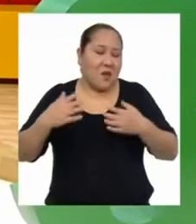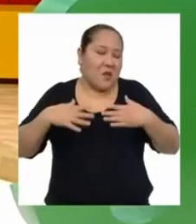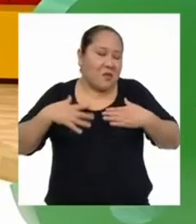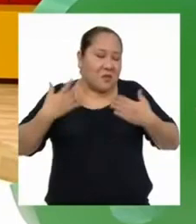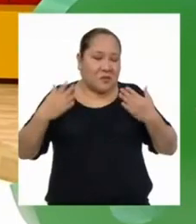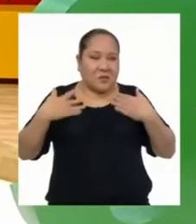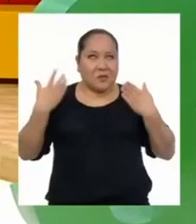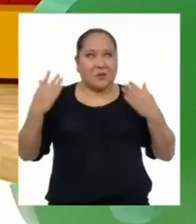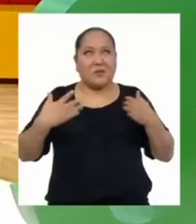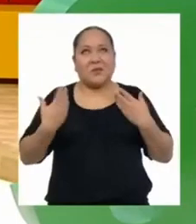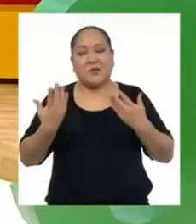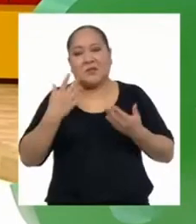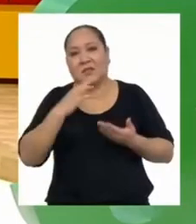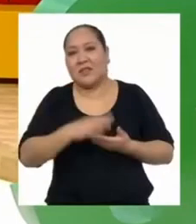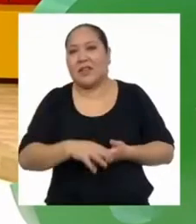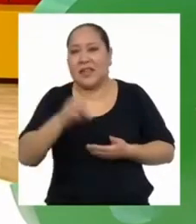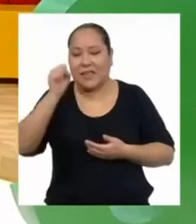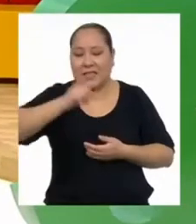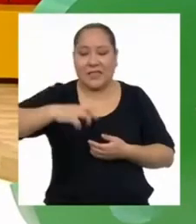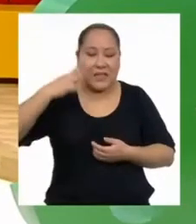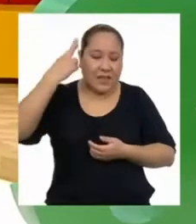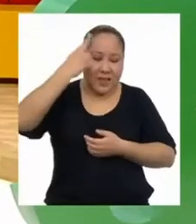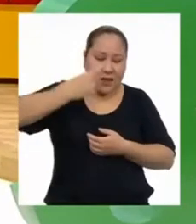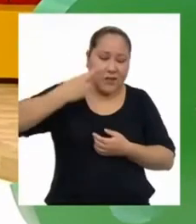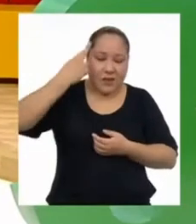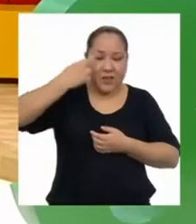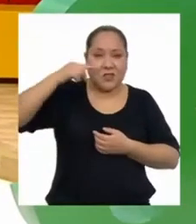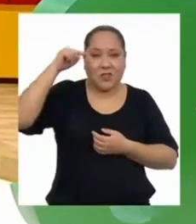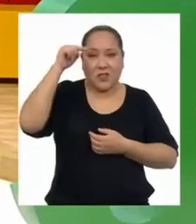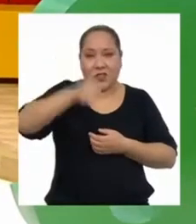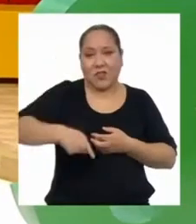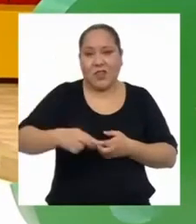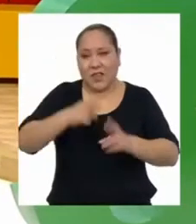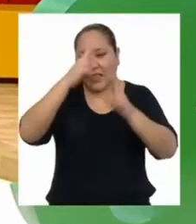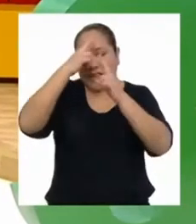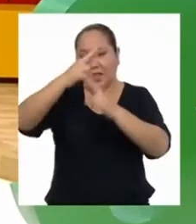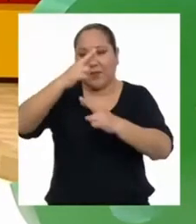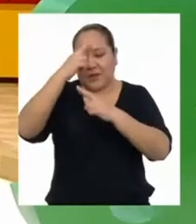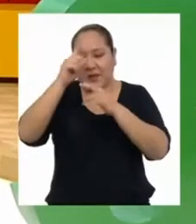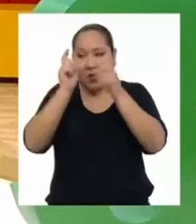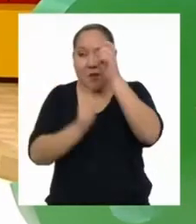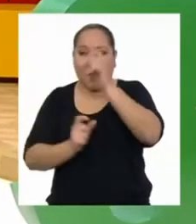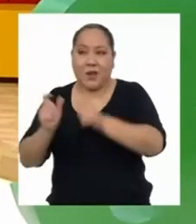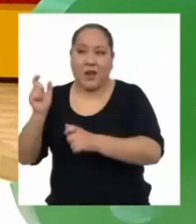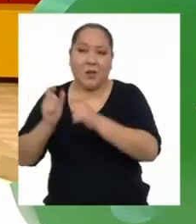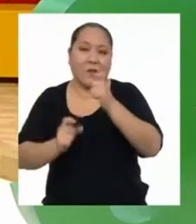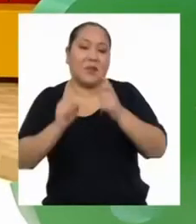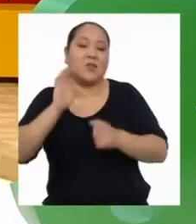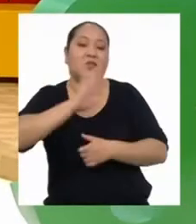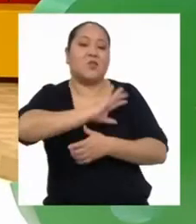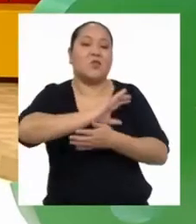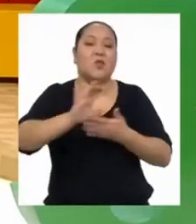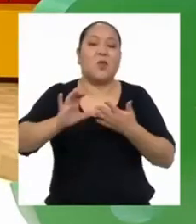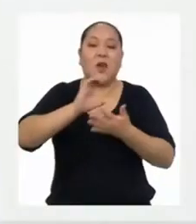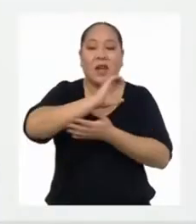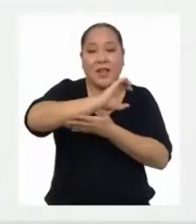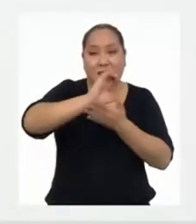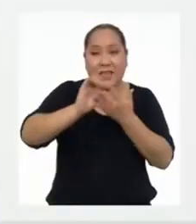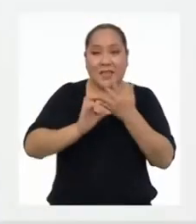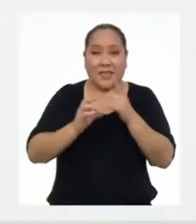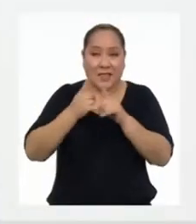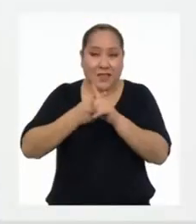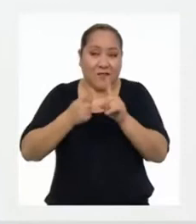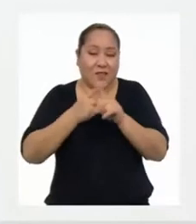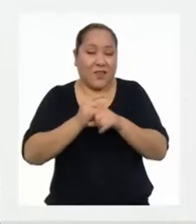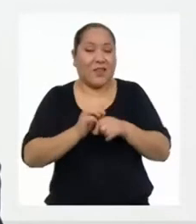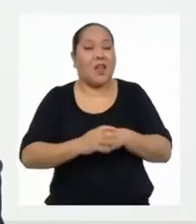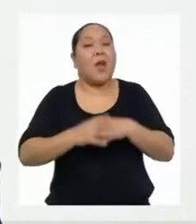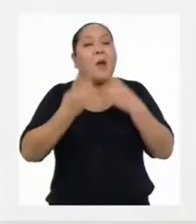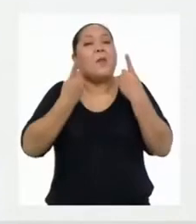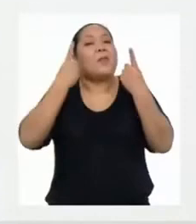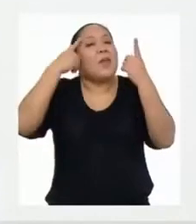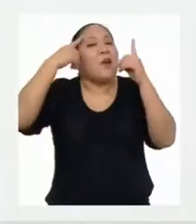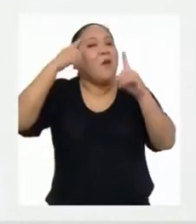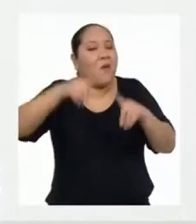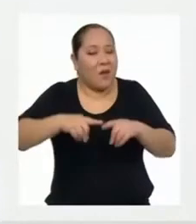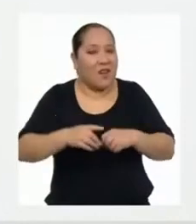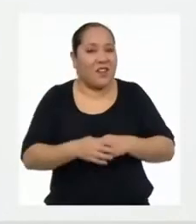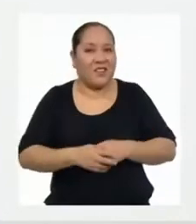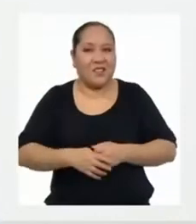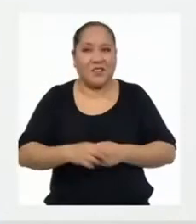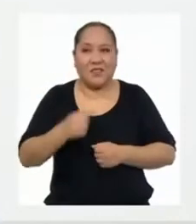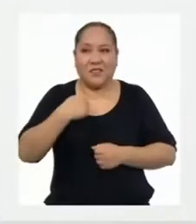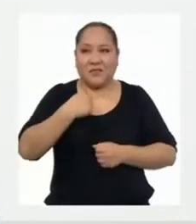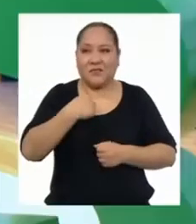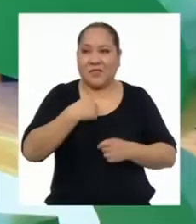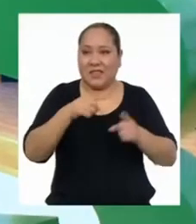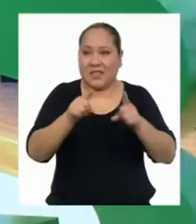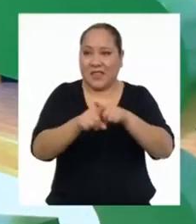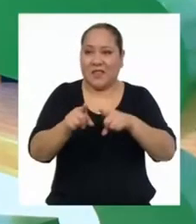una reflexión profunda alrededor del respeto por las personas y sus características diversas. De acuerdo, Jonathan. A mí